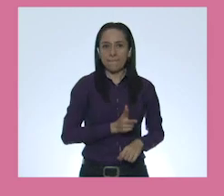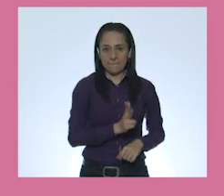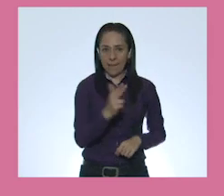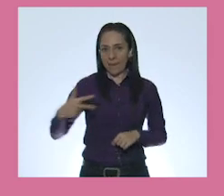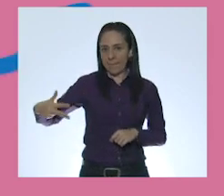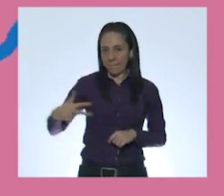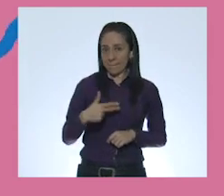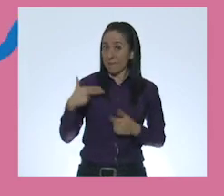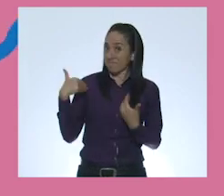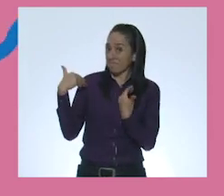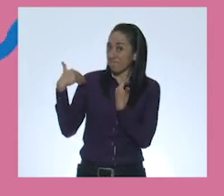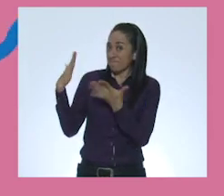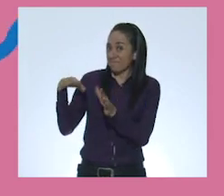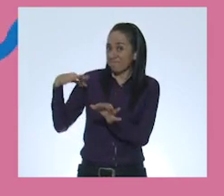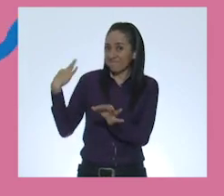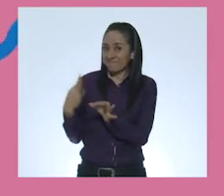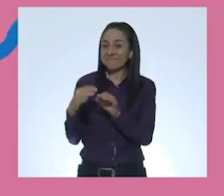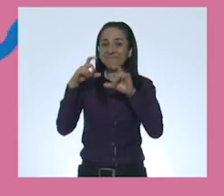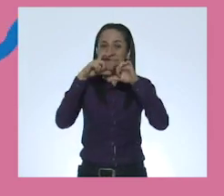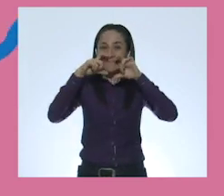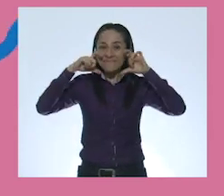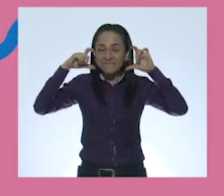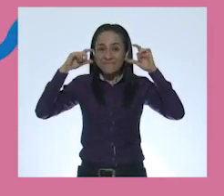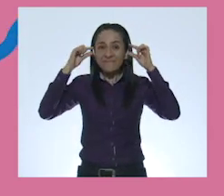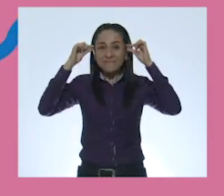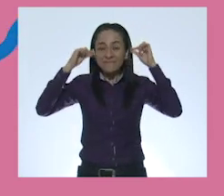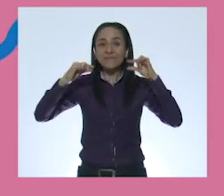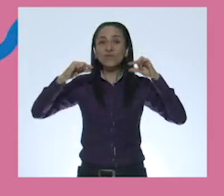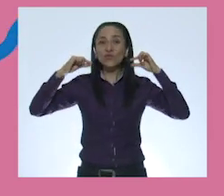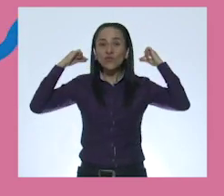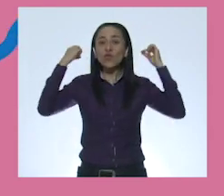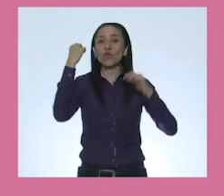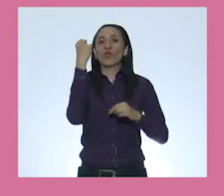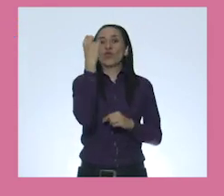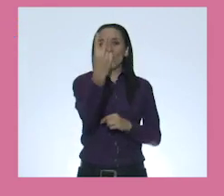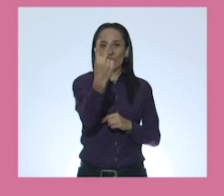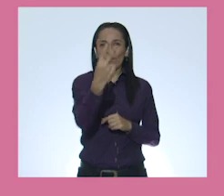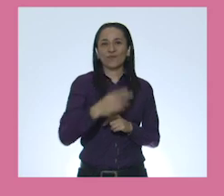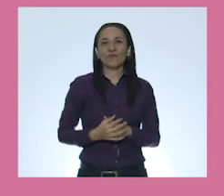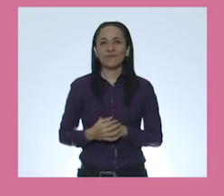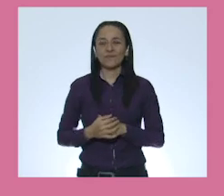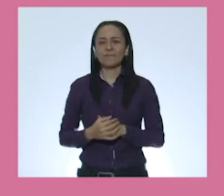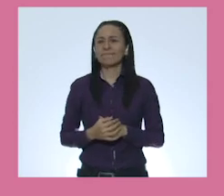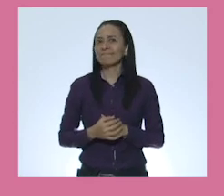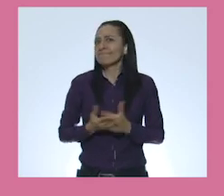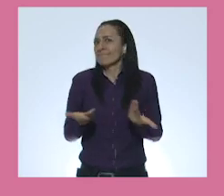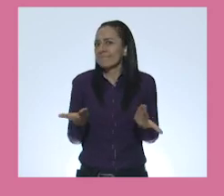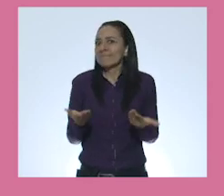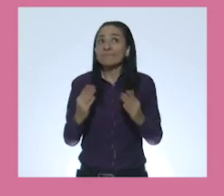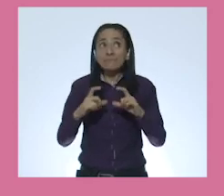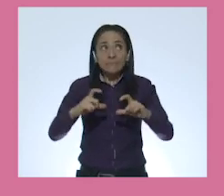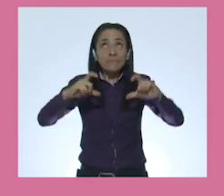¡Listo! Ya tienes un cubrebocas con 2 pares de cuerdas. Para